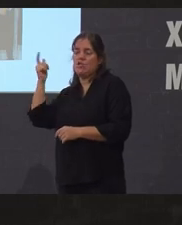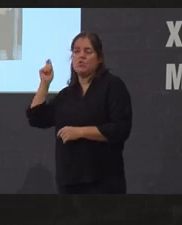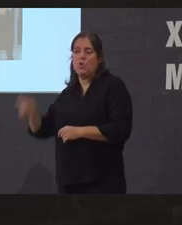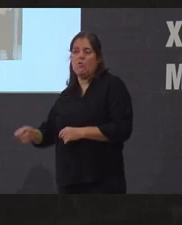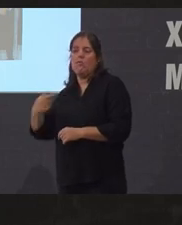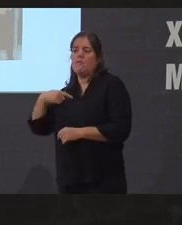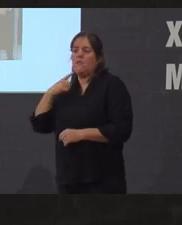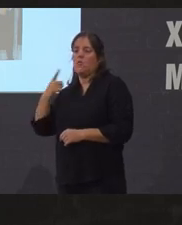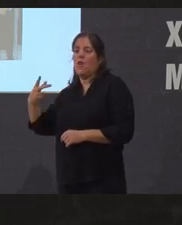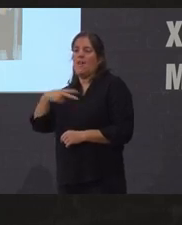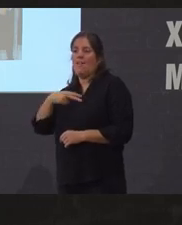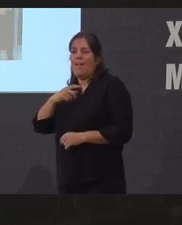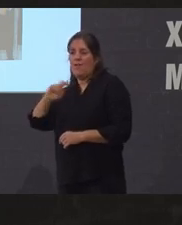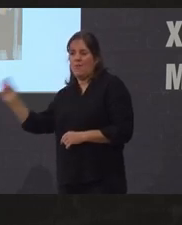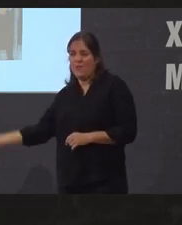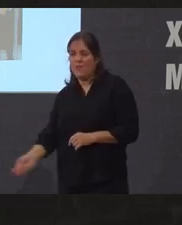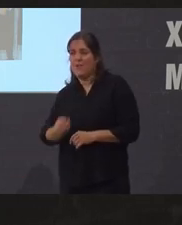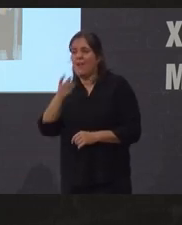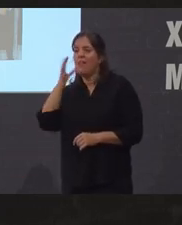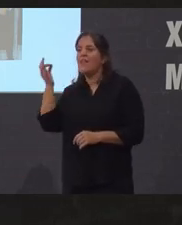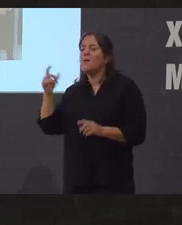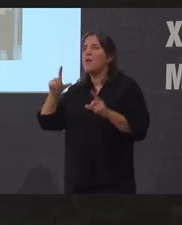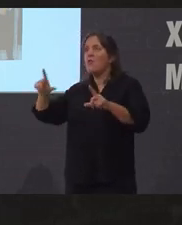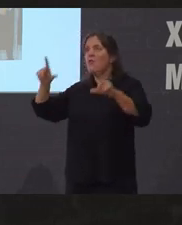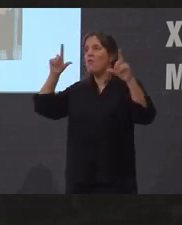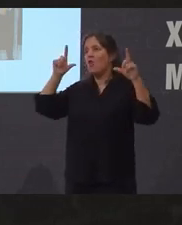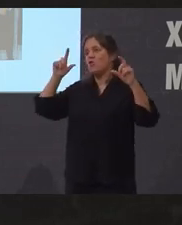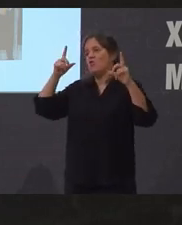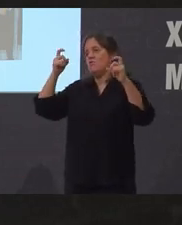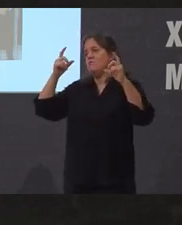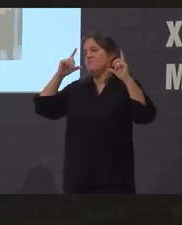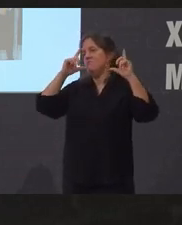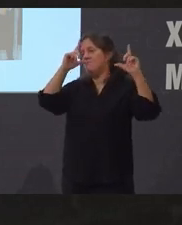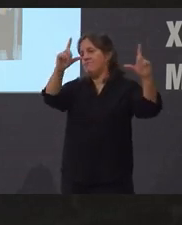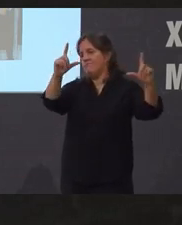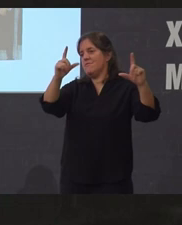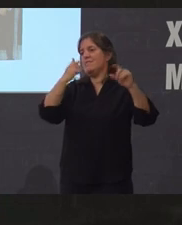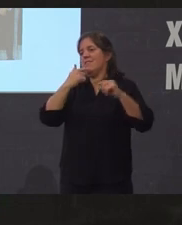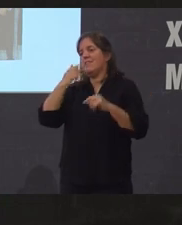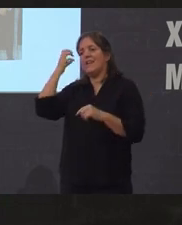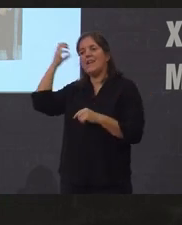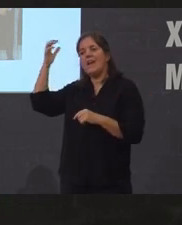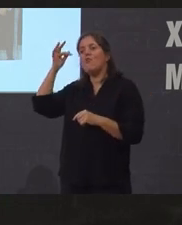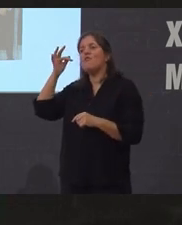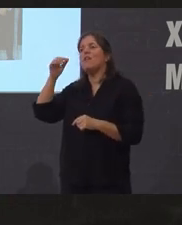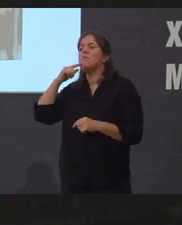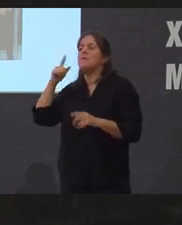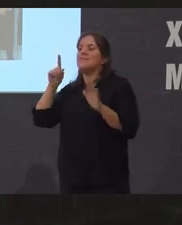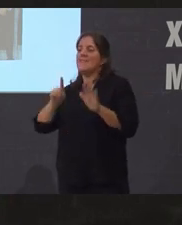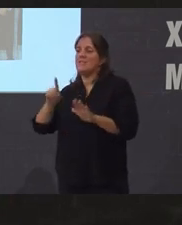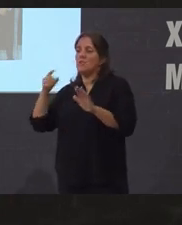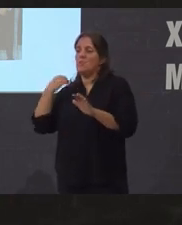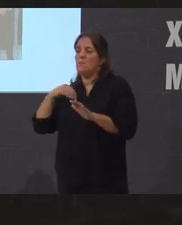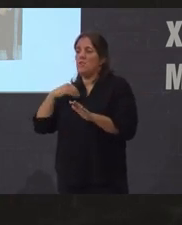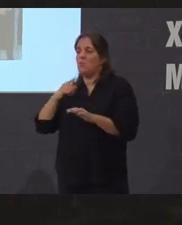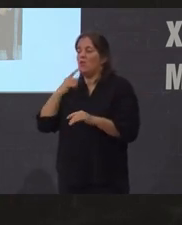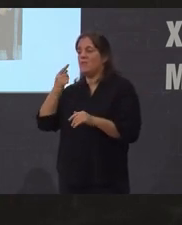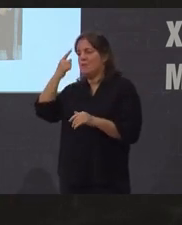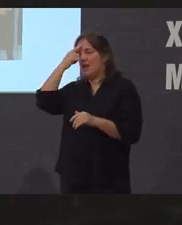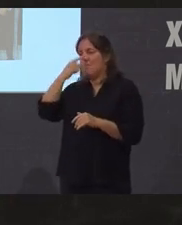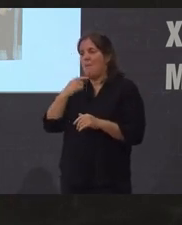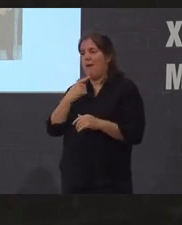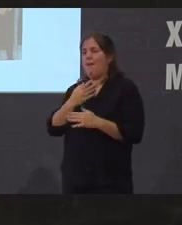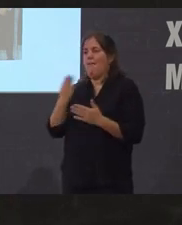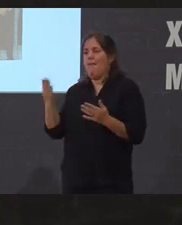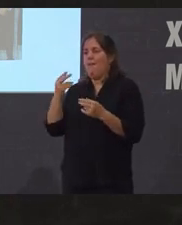que estar a foto de Felipe VI, que con esa imaxen oficial, con este disfraz que